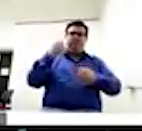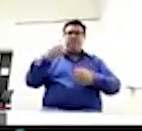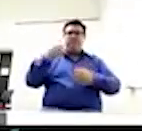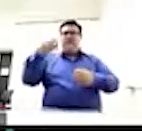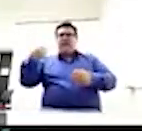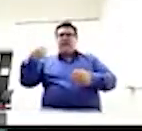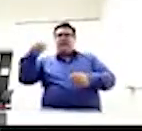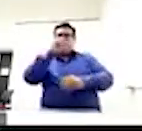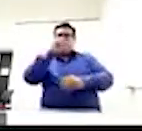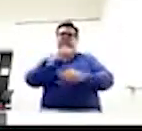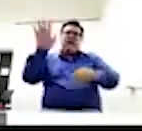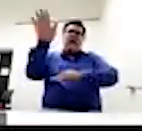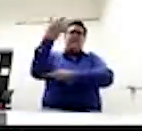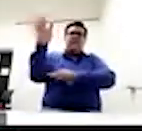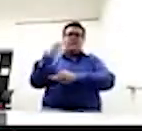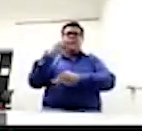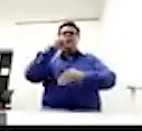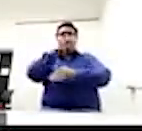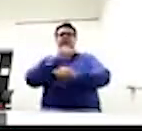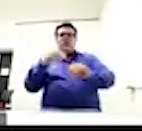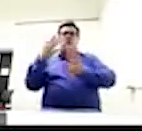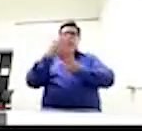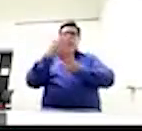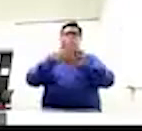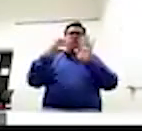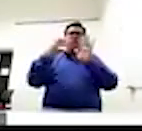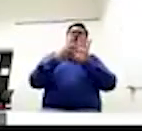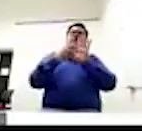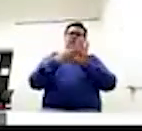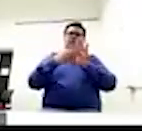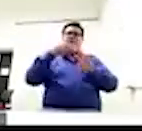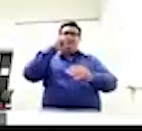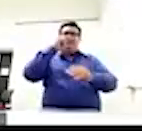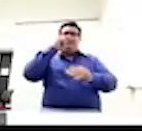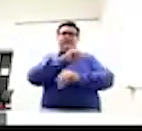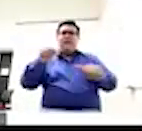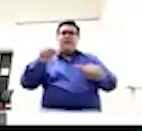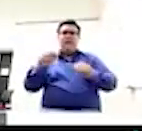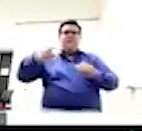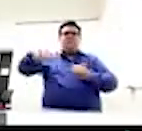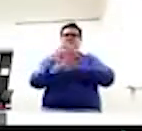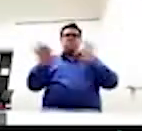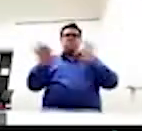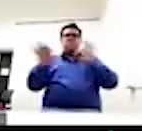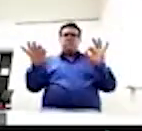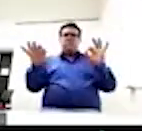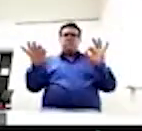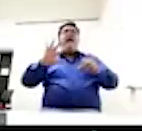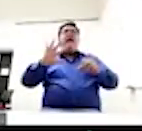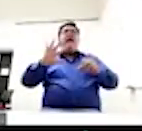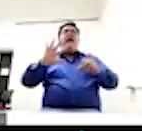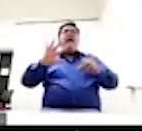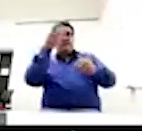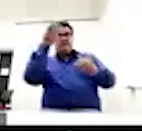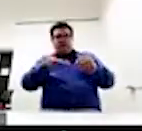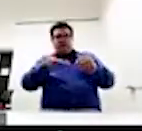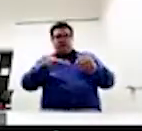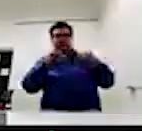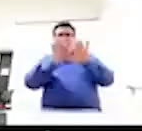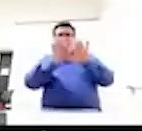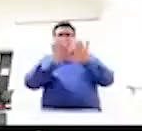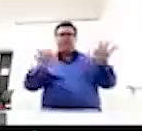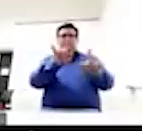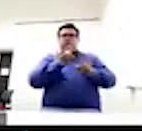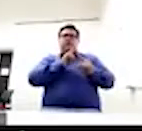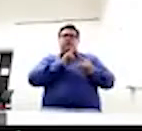sin escudo, niñas sin patria. El arte tiene un compromiso con el lugar y en el momento en el